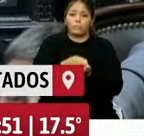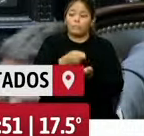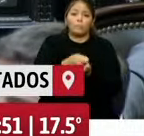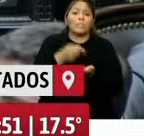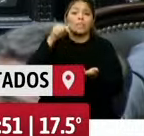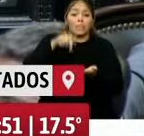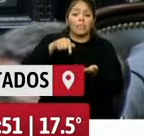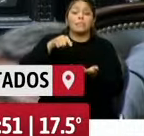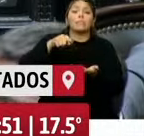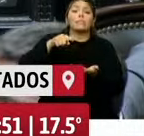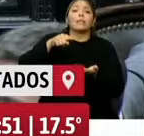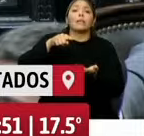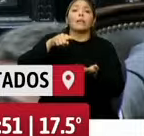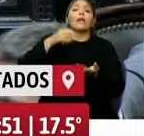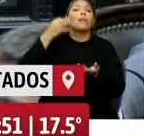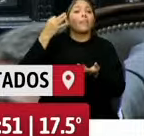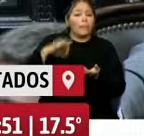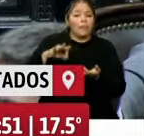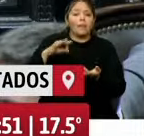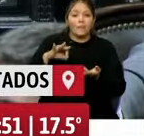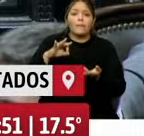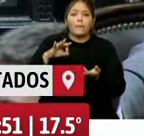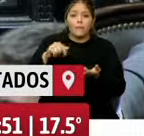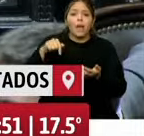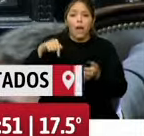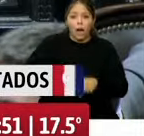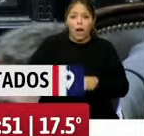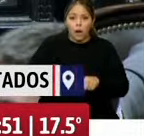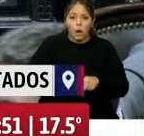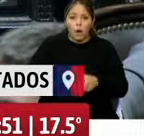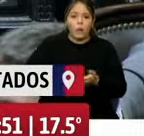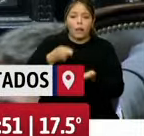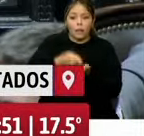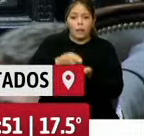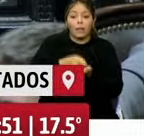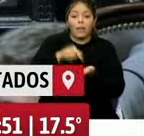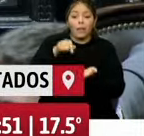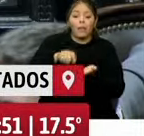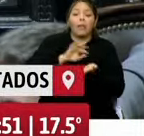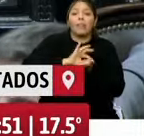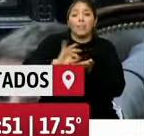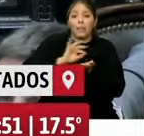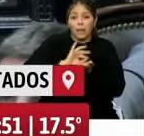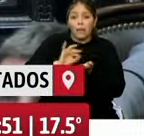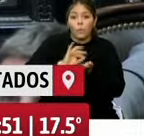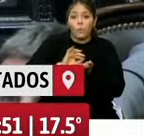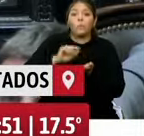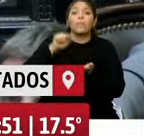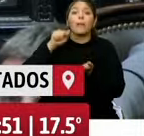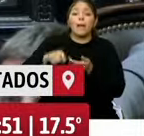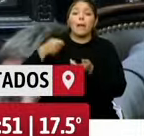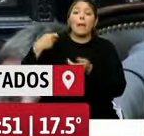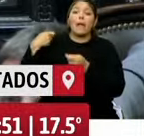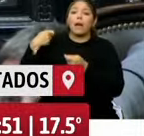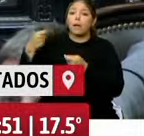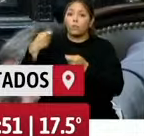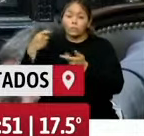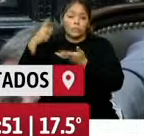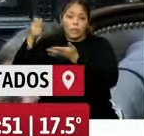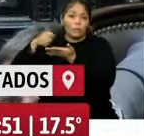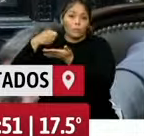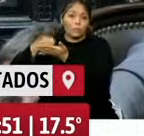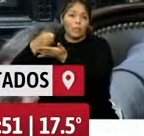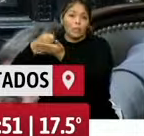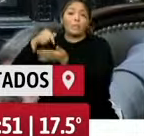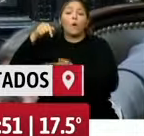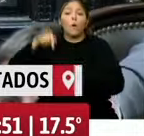dice yo estoy haciendo lo que prometí en campaña hay algunos asteriscos ahí que uno podría poner no evidentemente El M habló el fin de semana